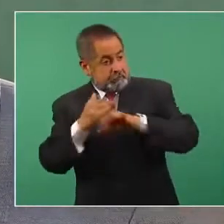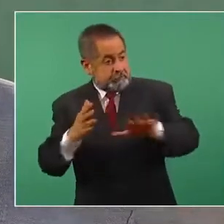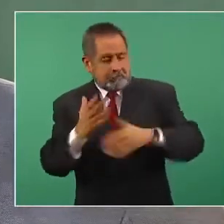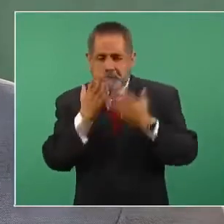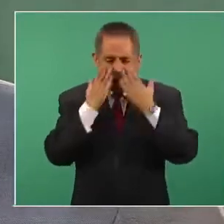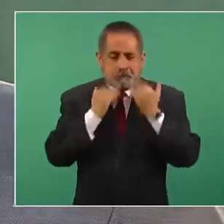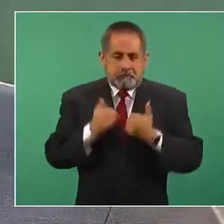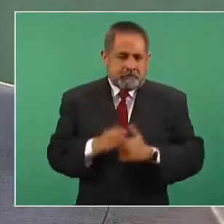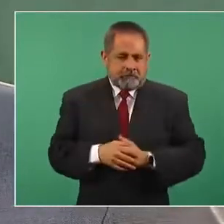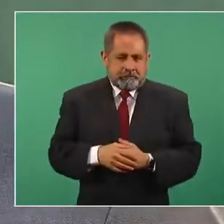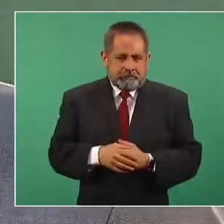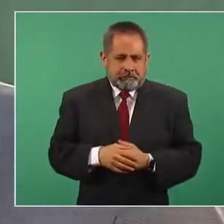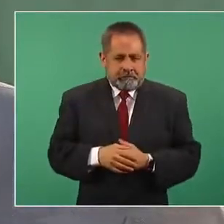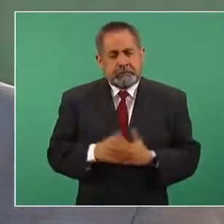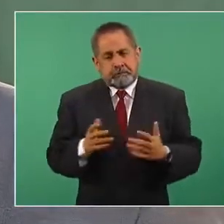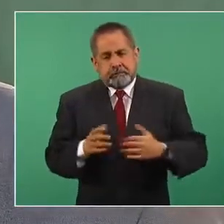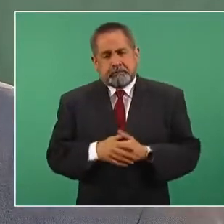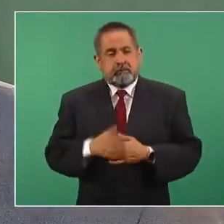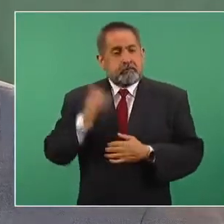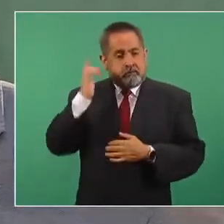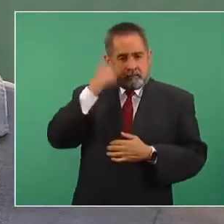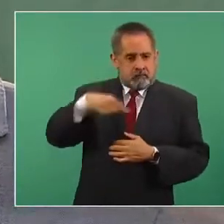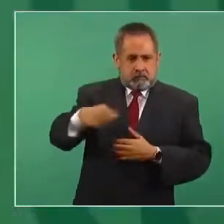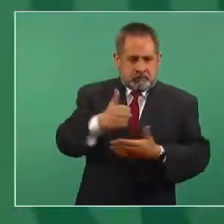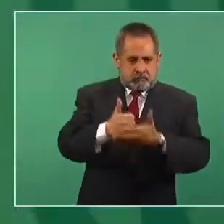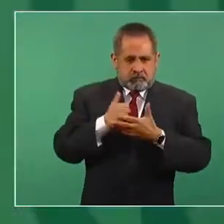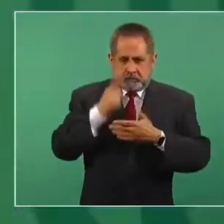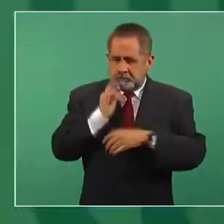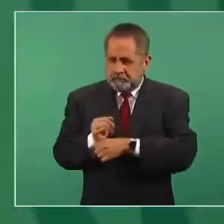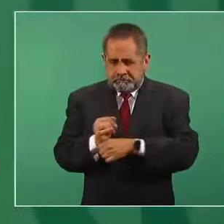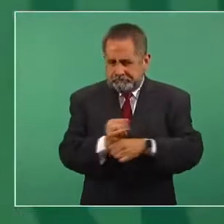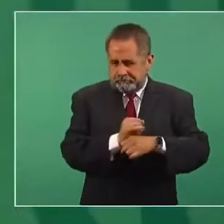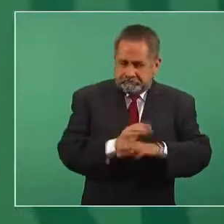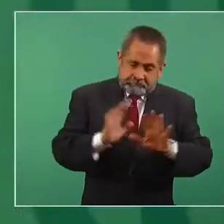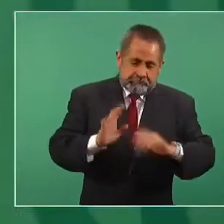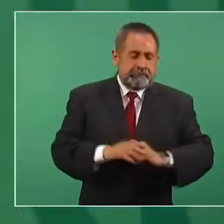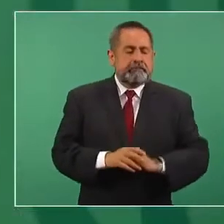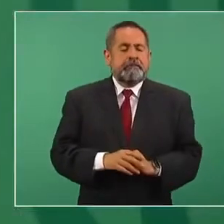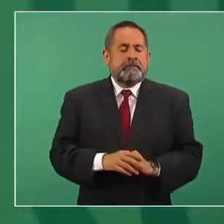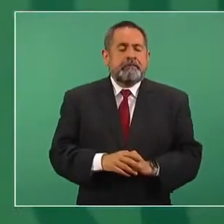Ojalá y me ayuden a hacer la investigación.